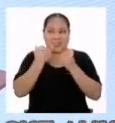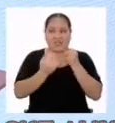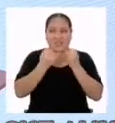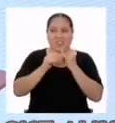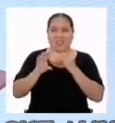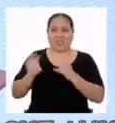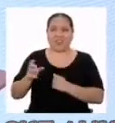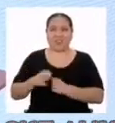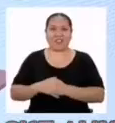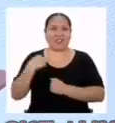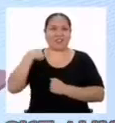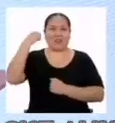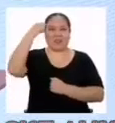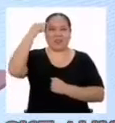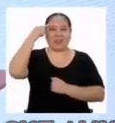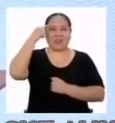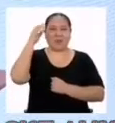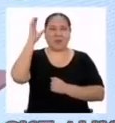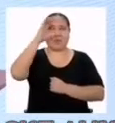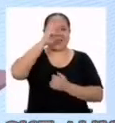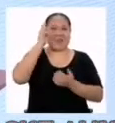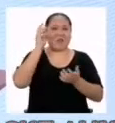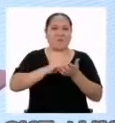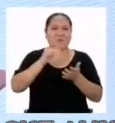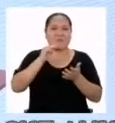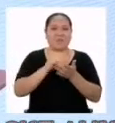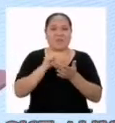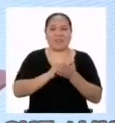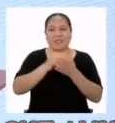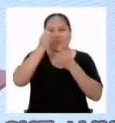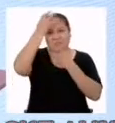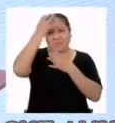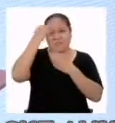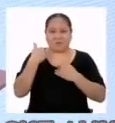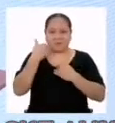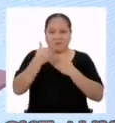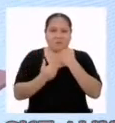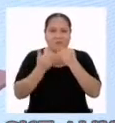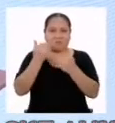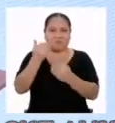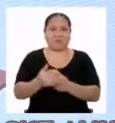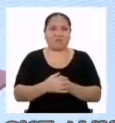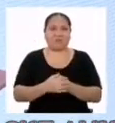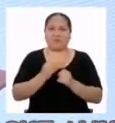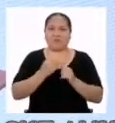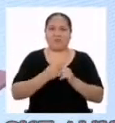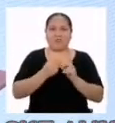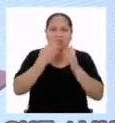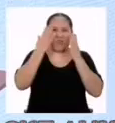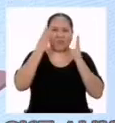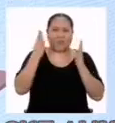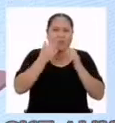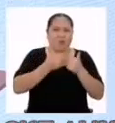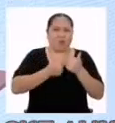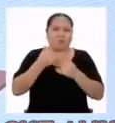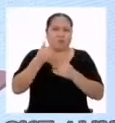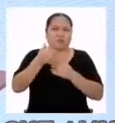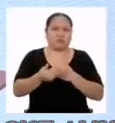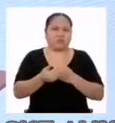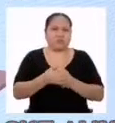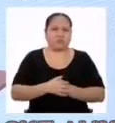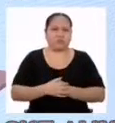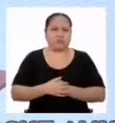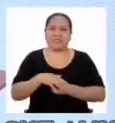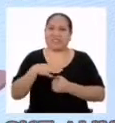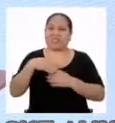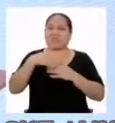estoy pensando en buscar más información para dar el siguiente paso. Pero aún no sé cuál será, aunque eso lo